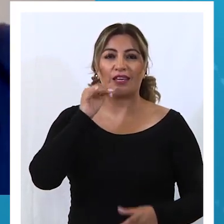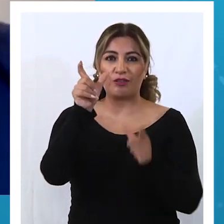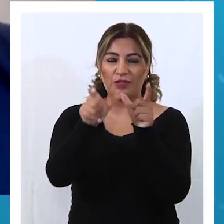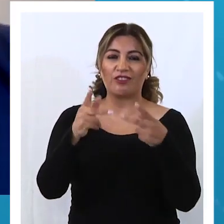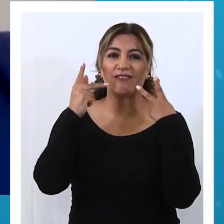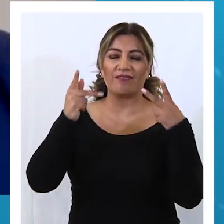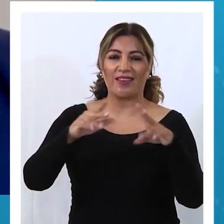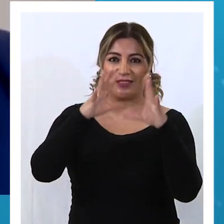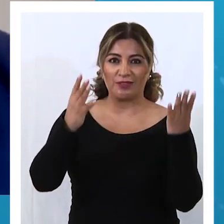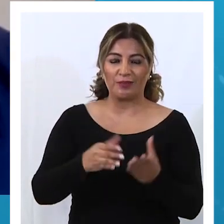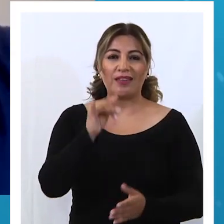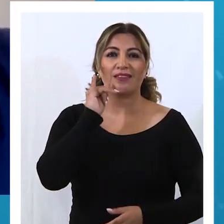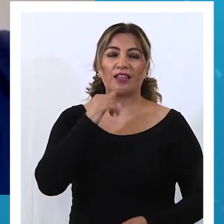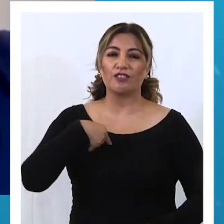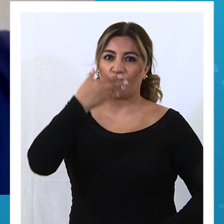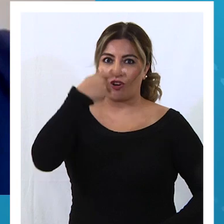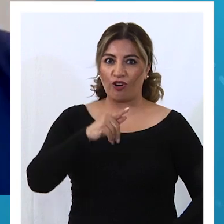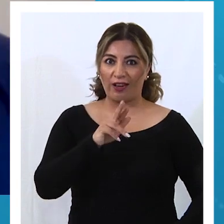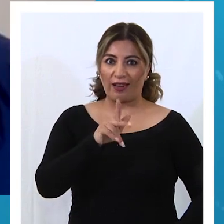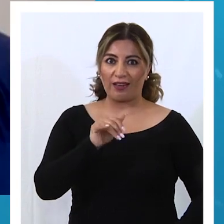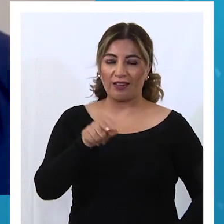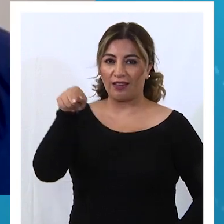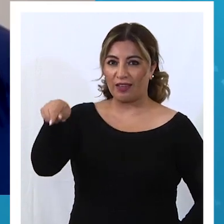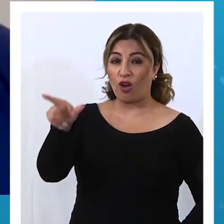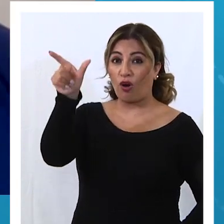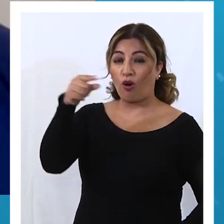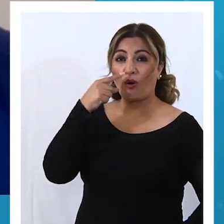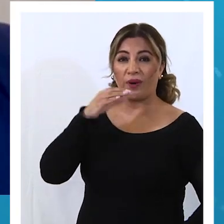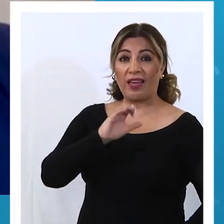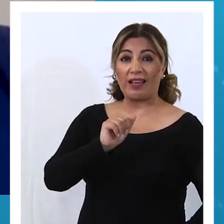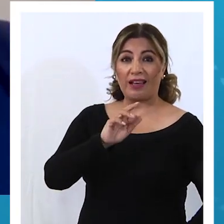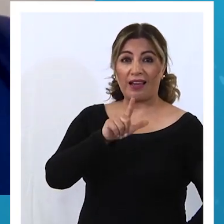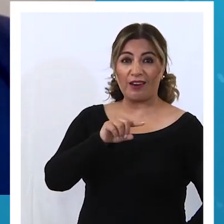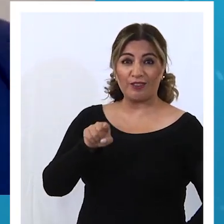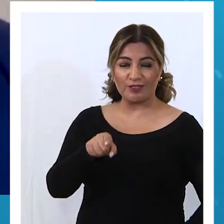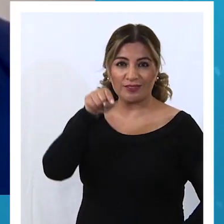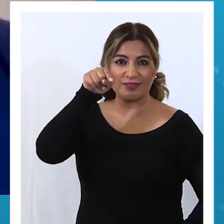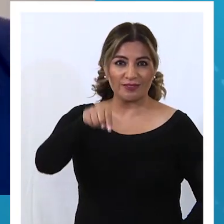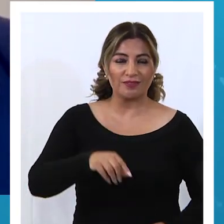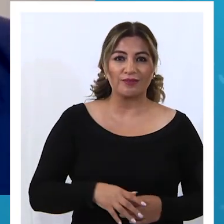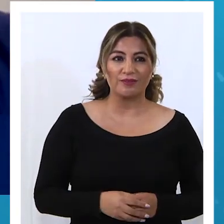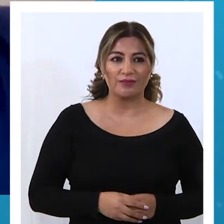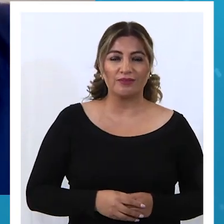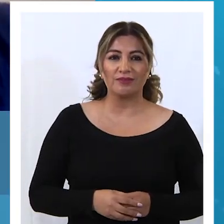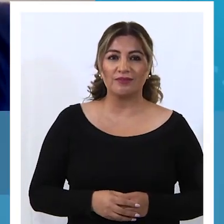Mundo a través de Iquique Televisión. Soy Karim y nuestro entrevistado de hoy fue Carlos Salas,